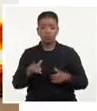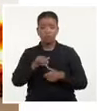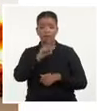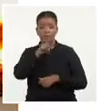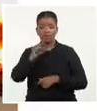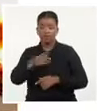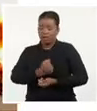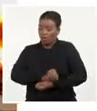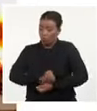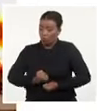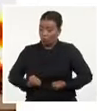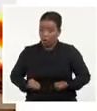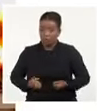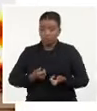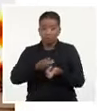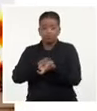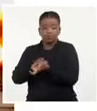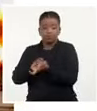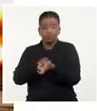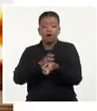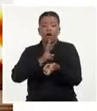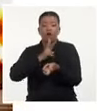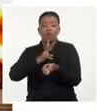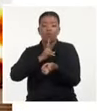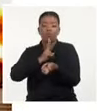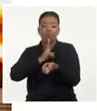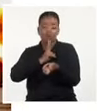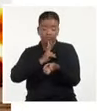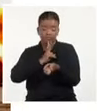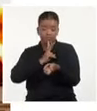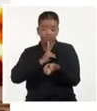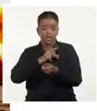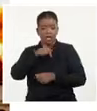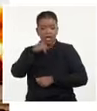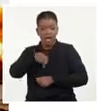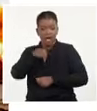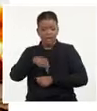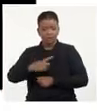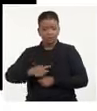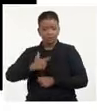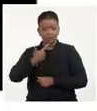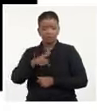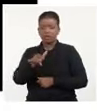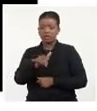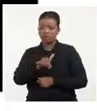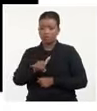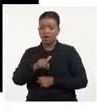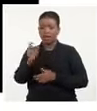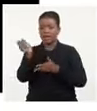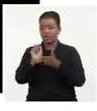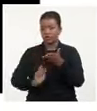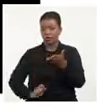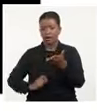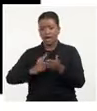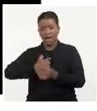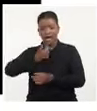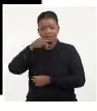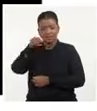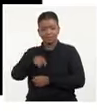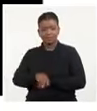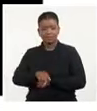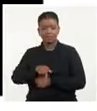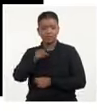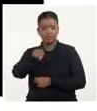esfuerza por extinguir las llamas. A nuestra redacción han llegado también los mensajes de escritores, artistas, funcionarios